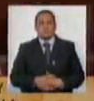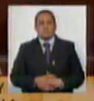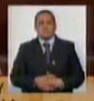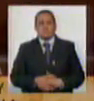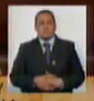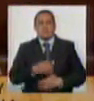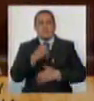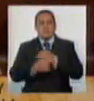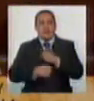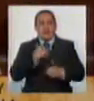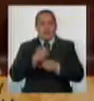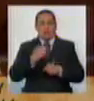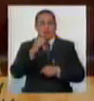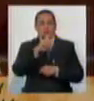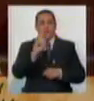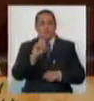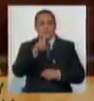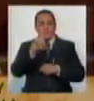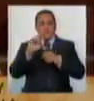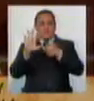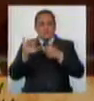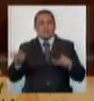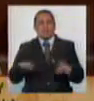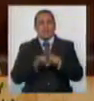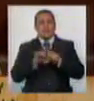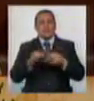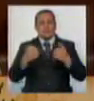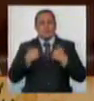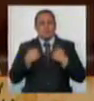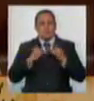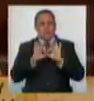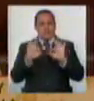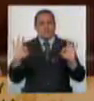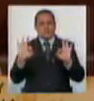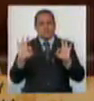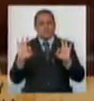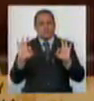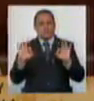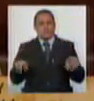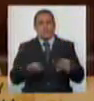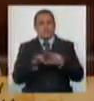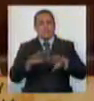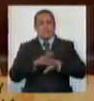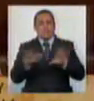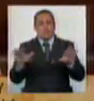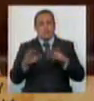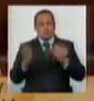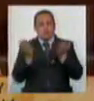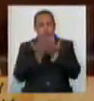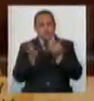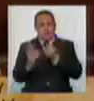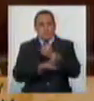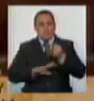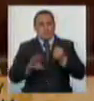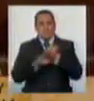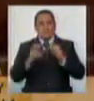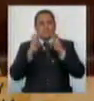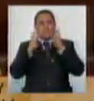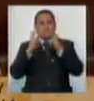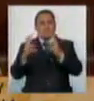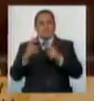Para el 2016 también tenemos programado culminar los estudios básicos de la línea 3 del Metro de